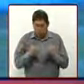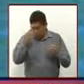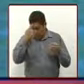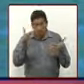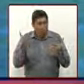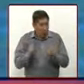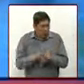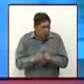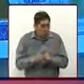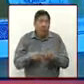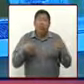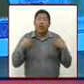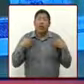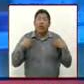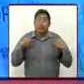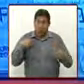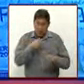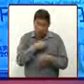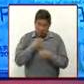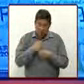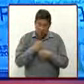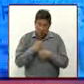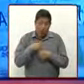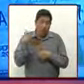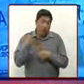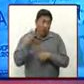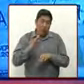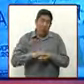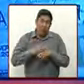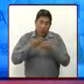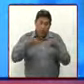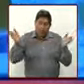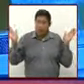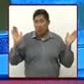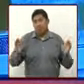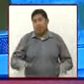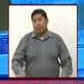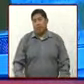acuerdos y los mecanismos que tengamos que realizar, estamos siempre abiertos al diálogo.